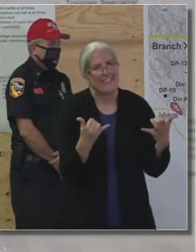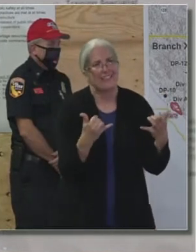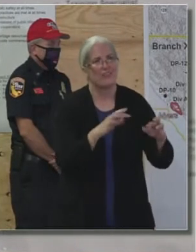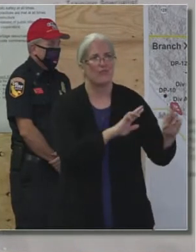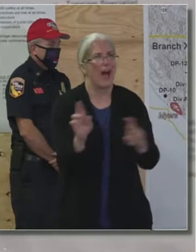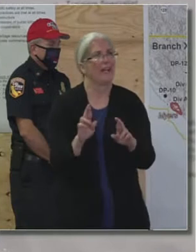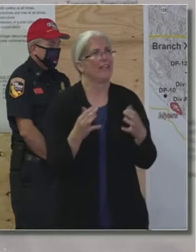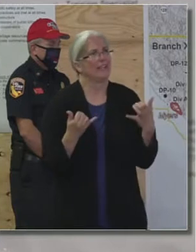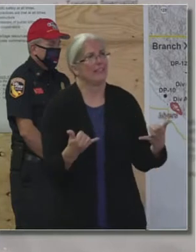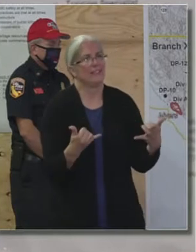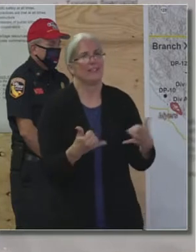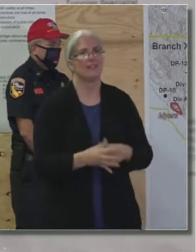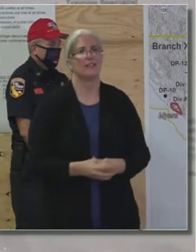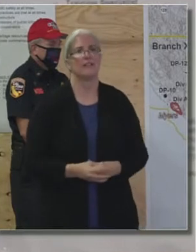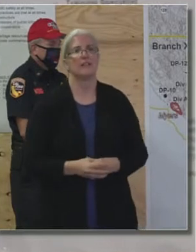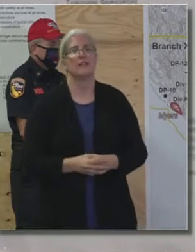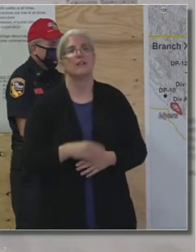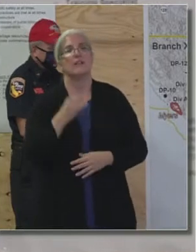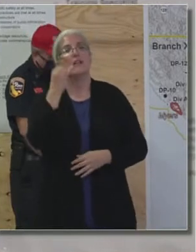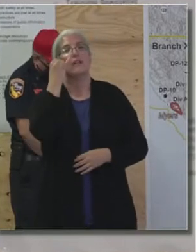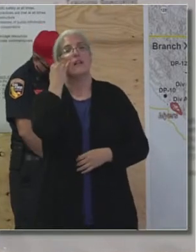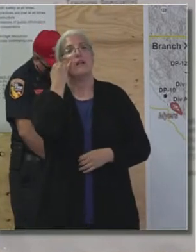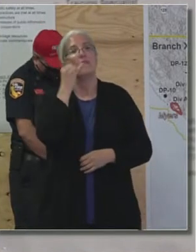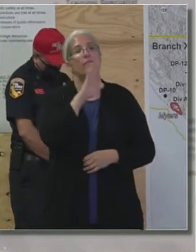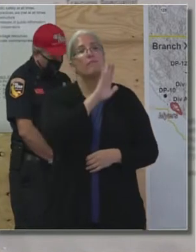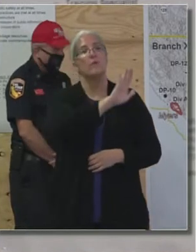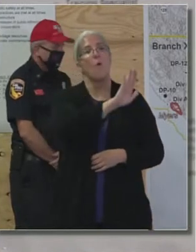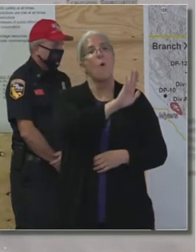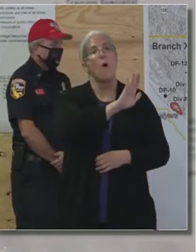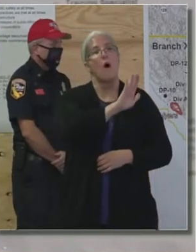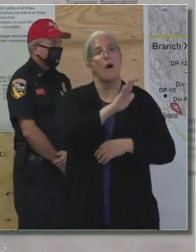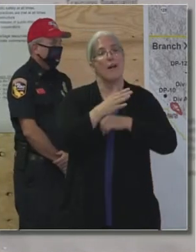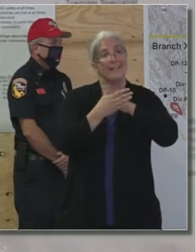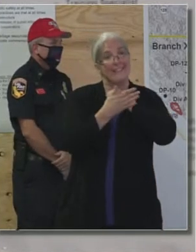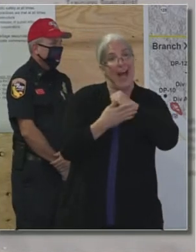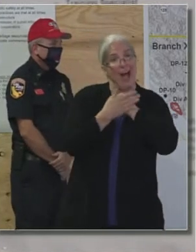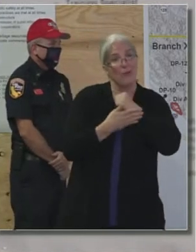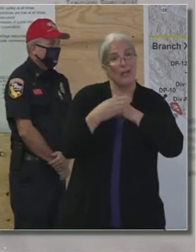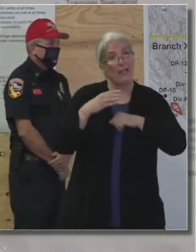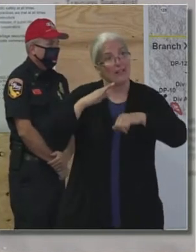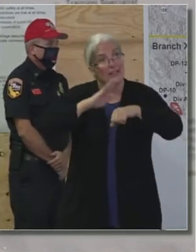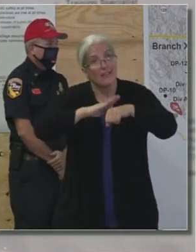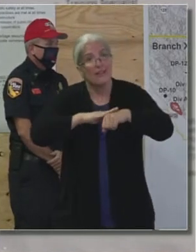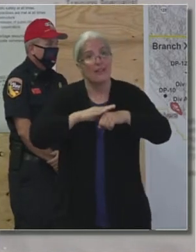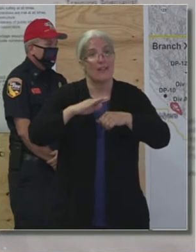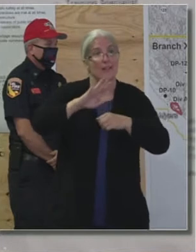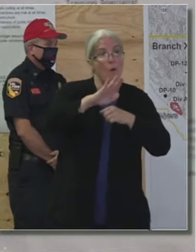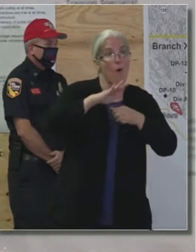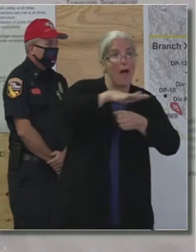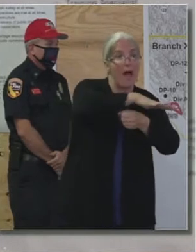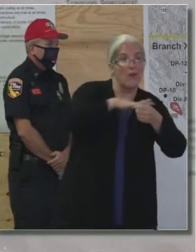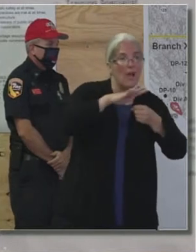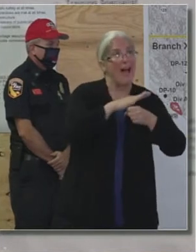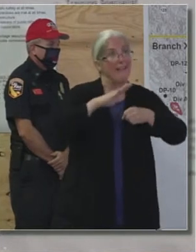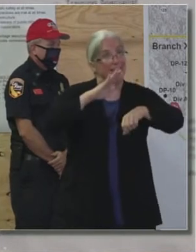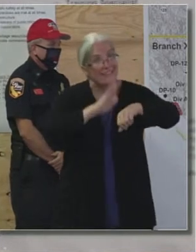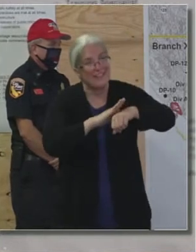pensado presté atención a las advertencias ready